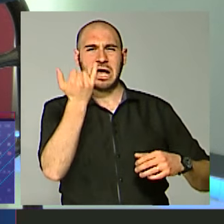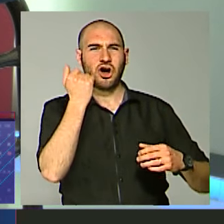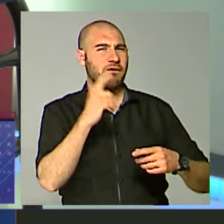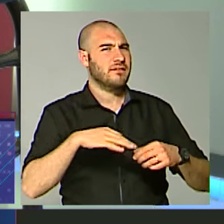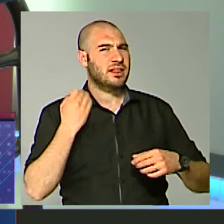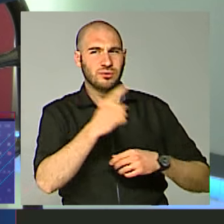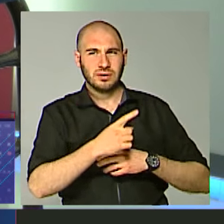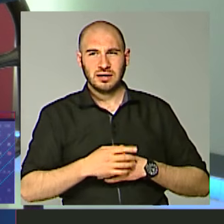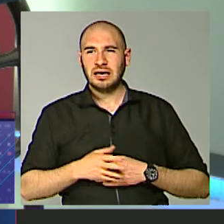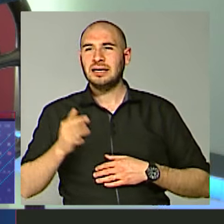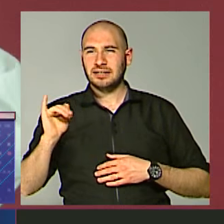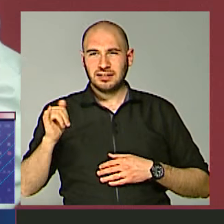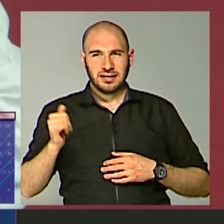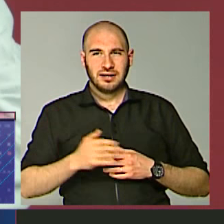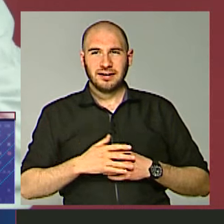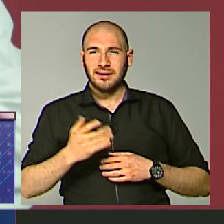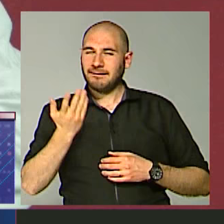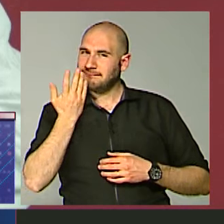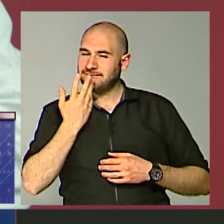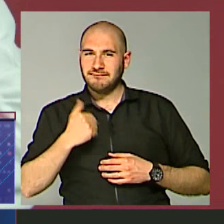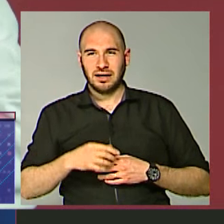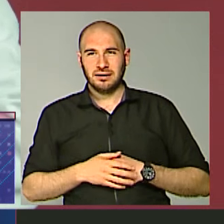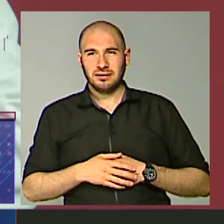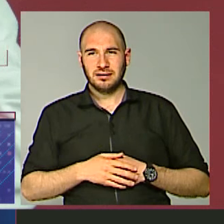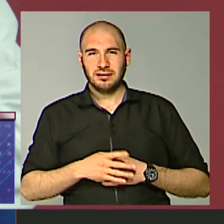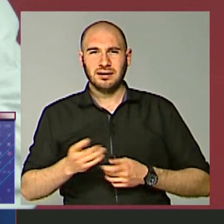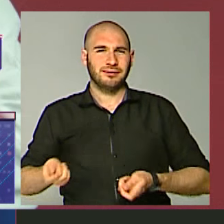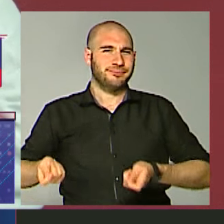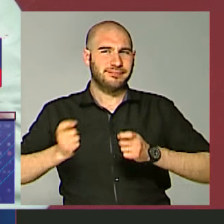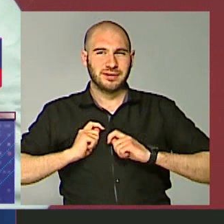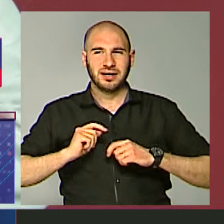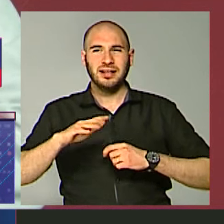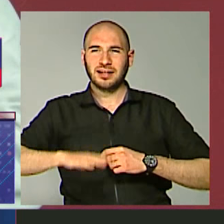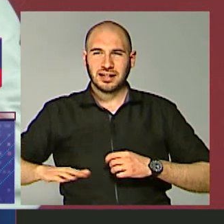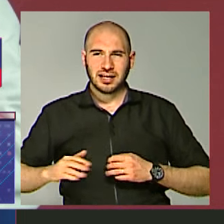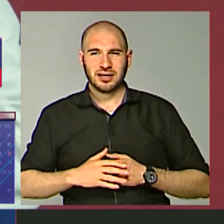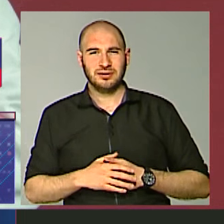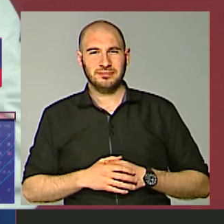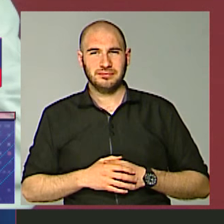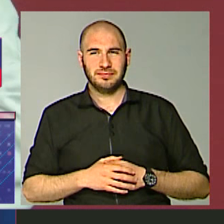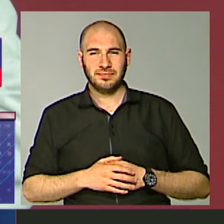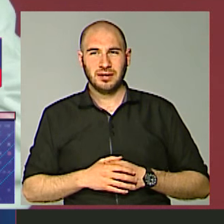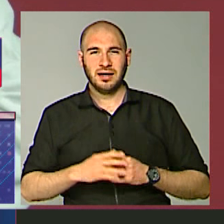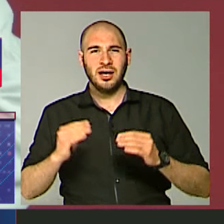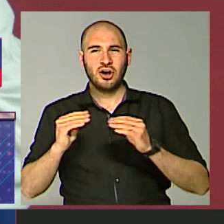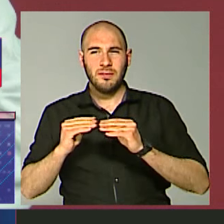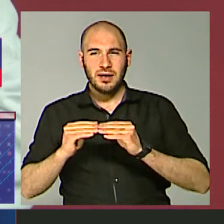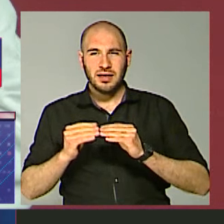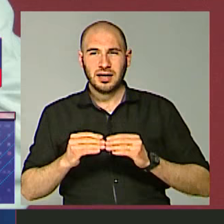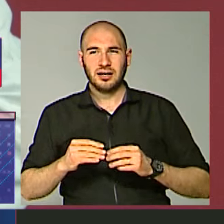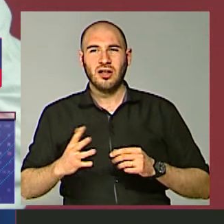vida. Sí, es muy bello. La recompensa en que dan los chicos, los compañeros,